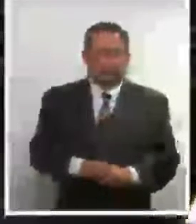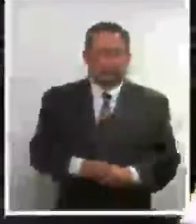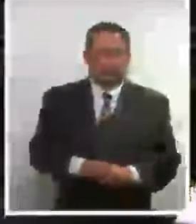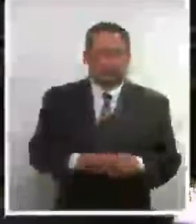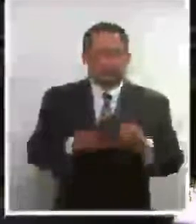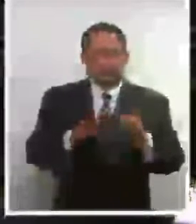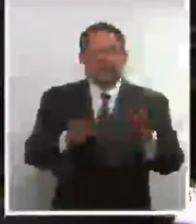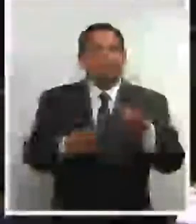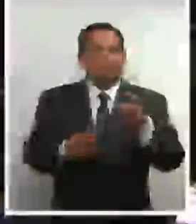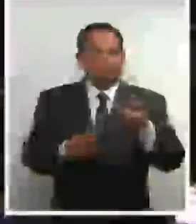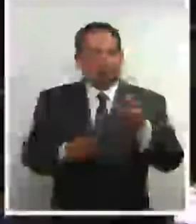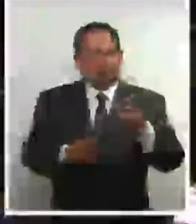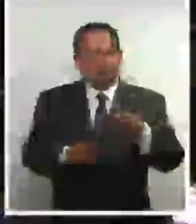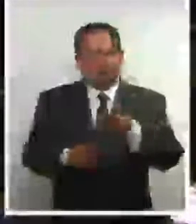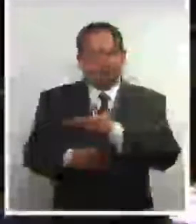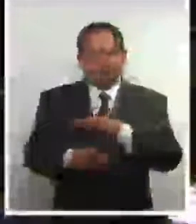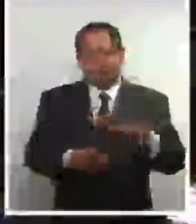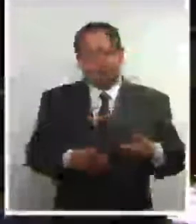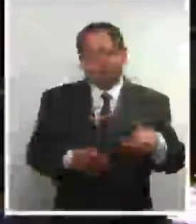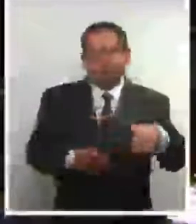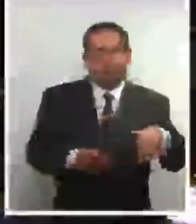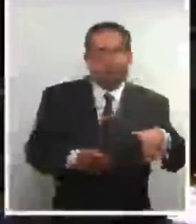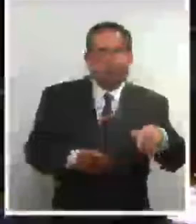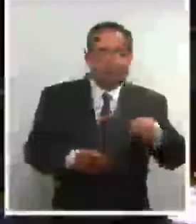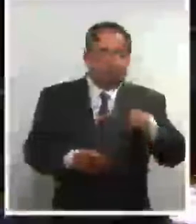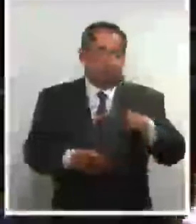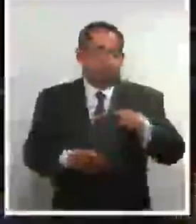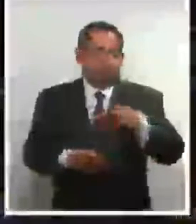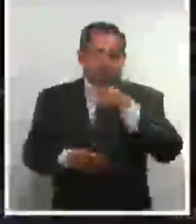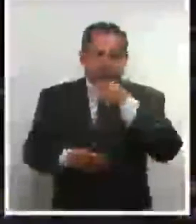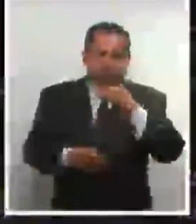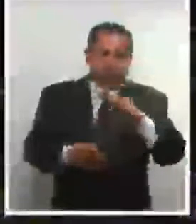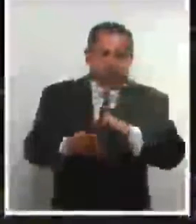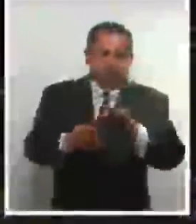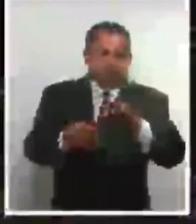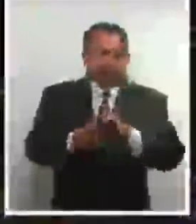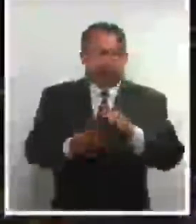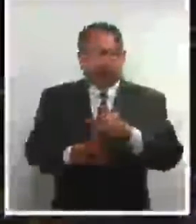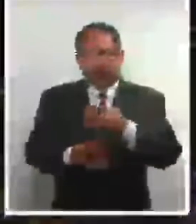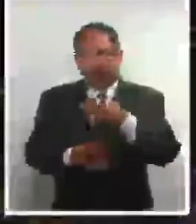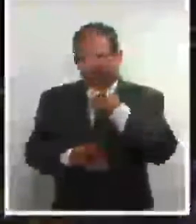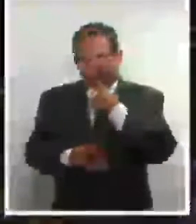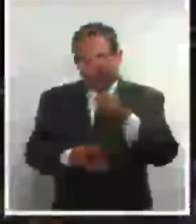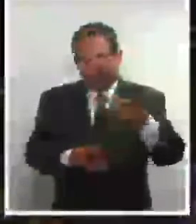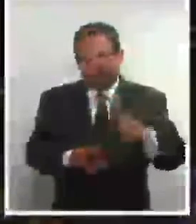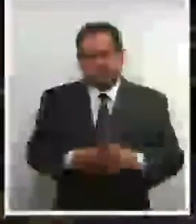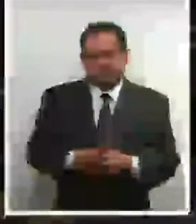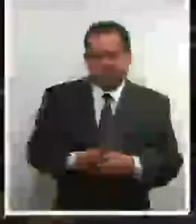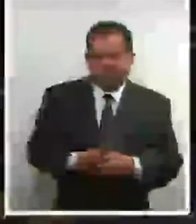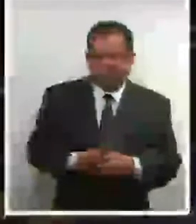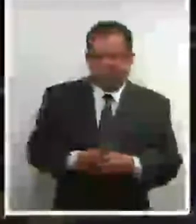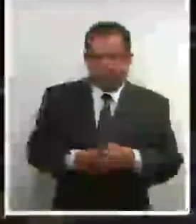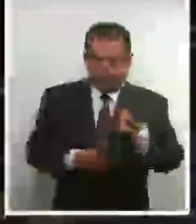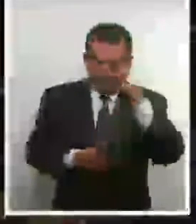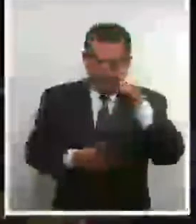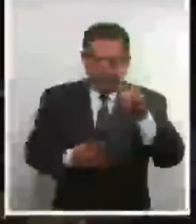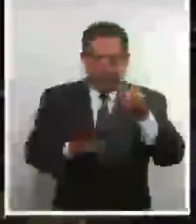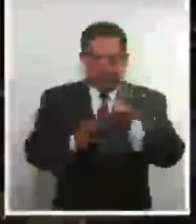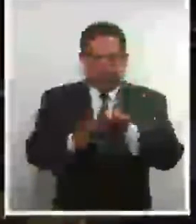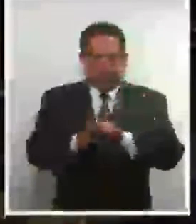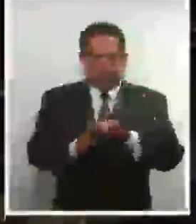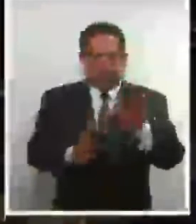lo señalado por el presidente de esta Asamblea Constituyente de la Ciudad de México para los